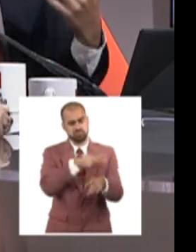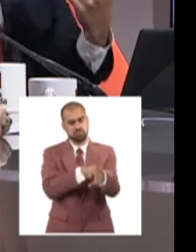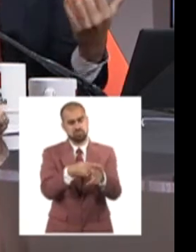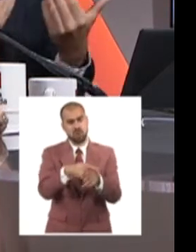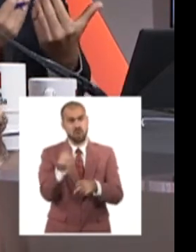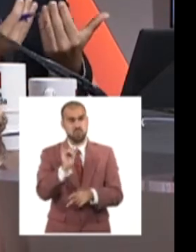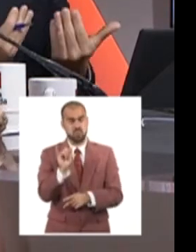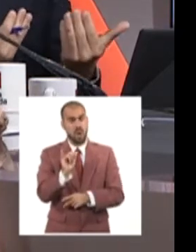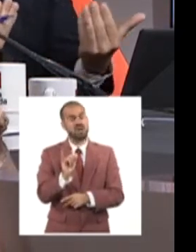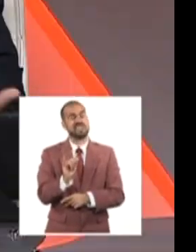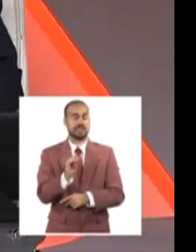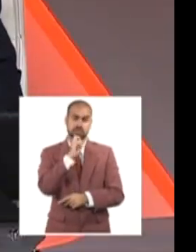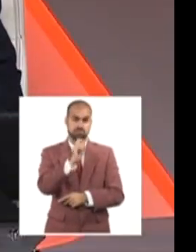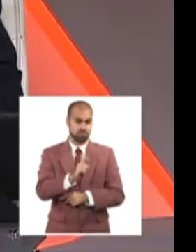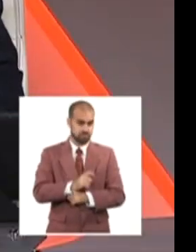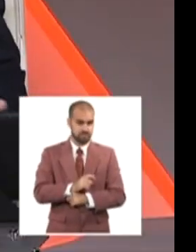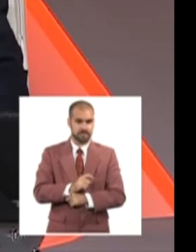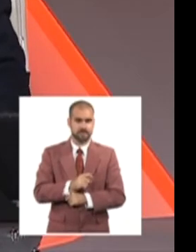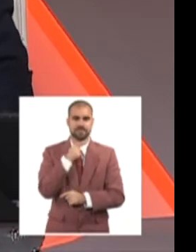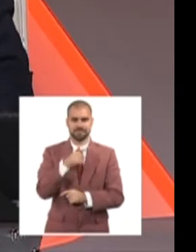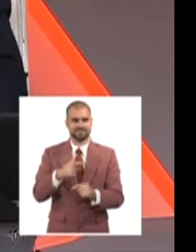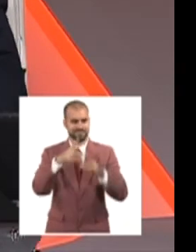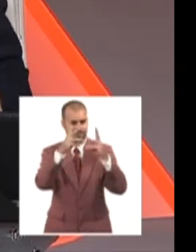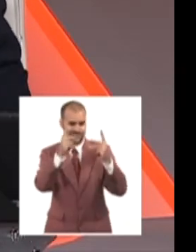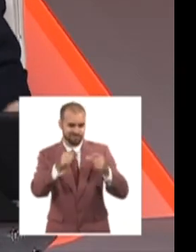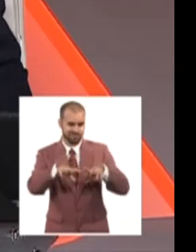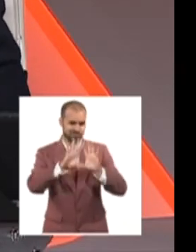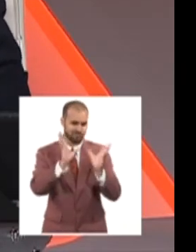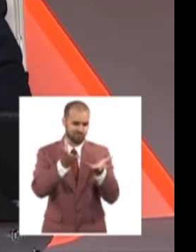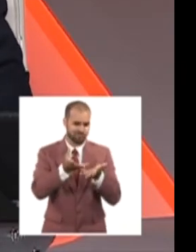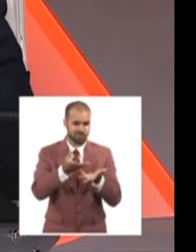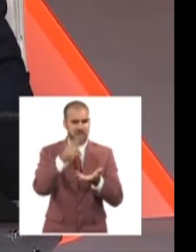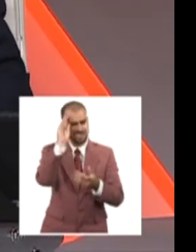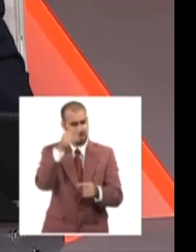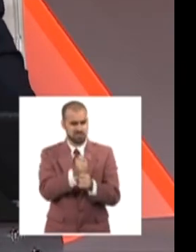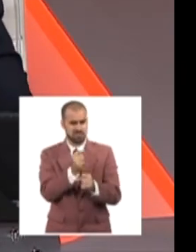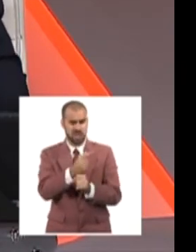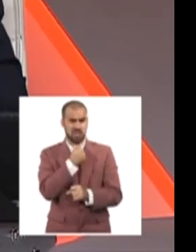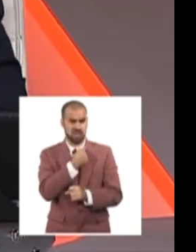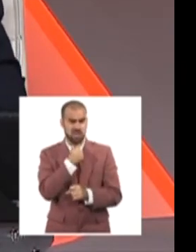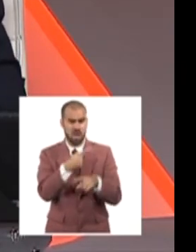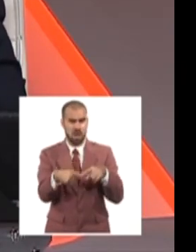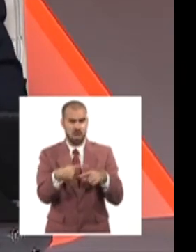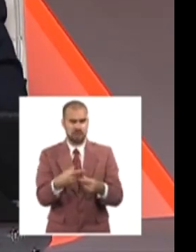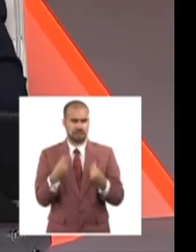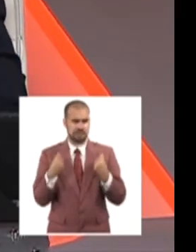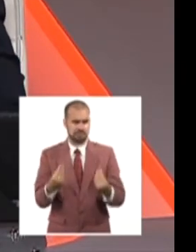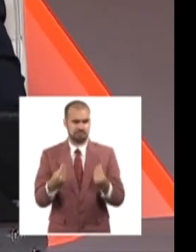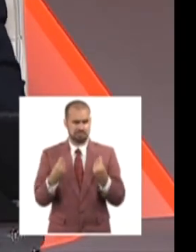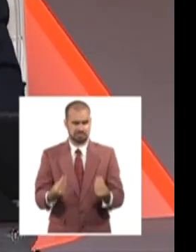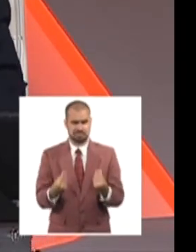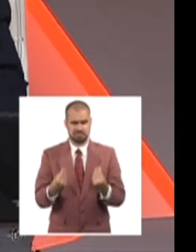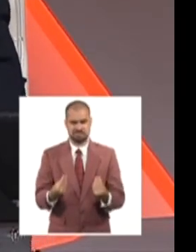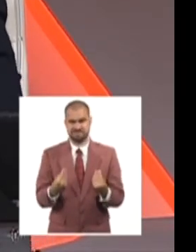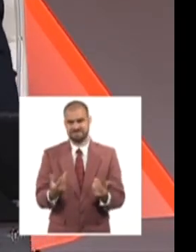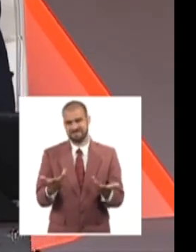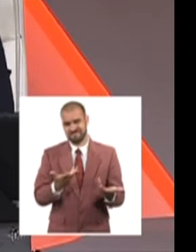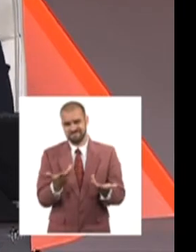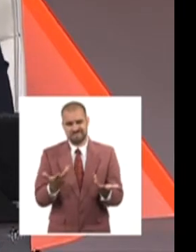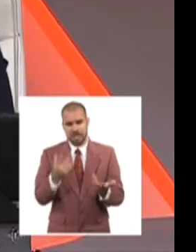porque uno dice bueno con esos resultados con esa gestión que persona racional